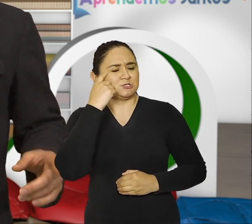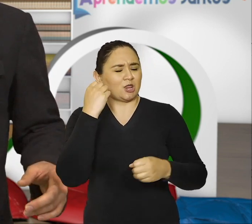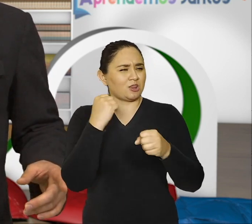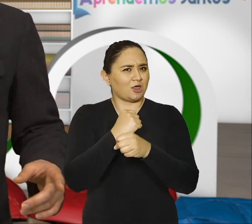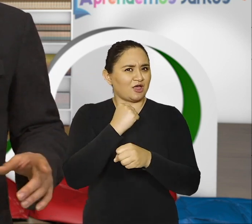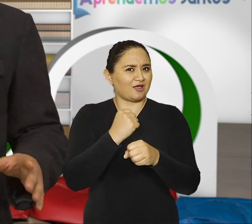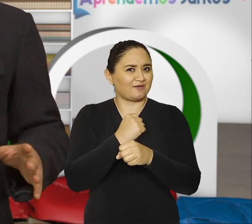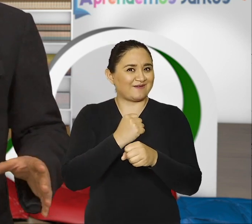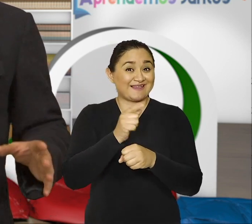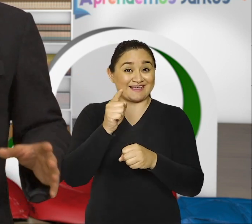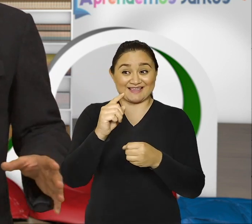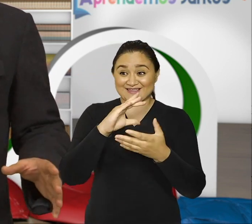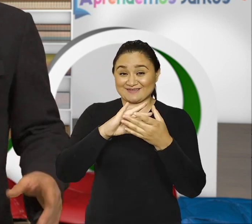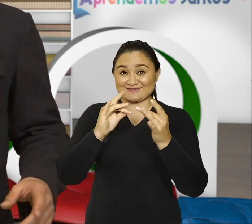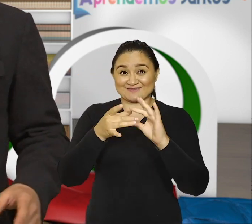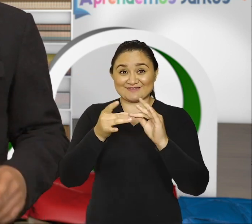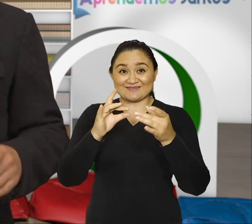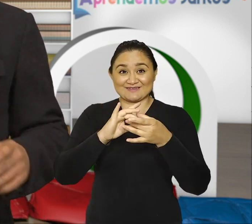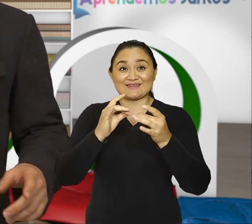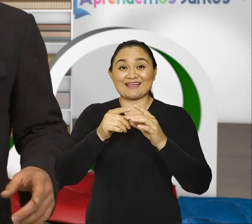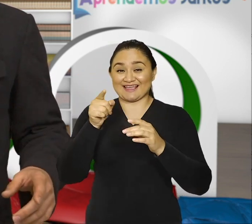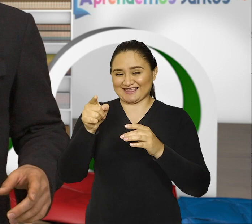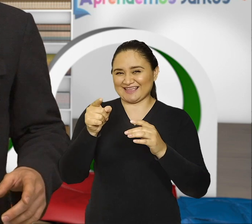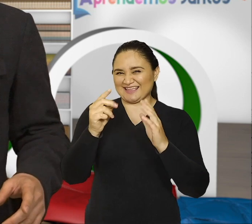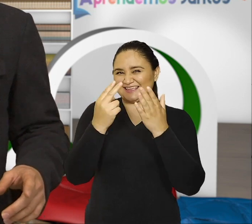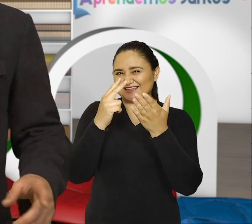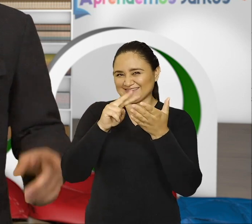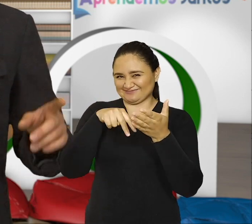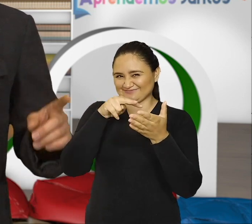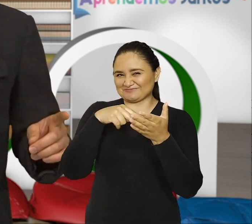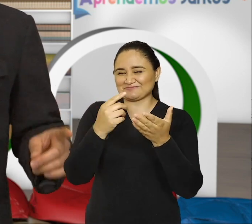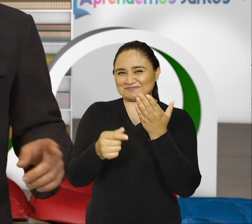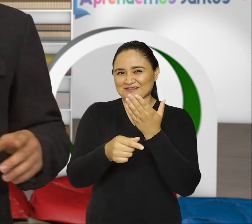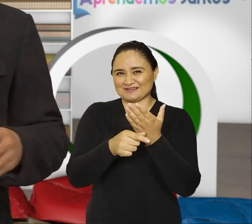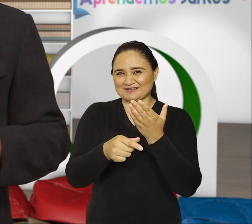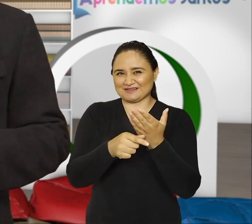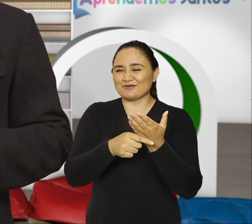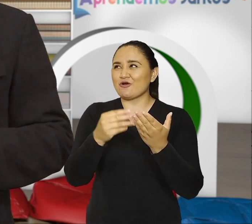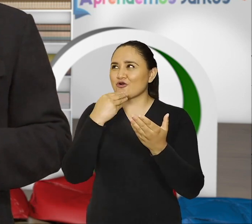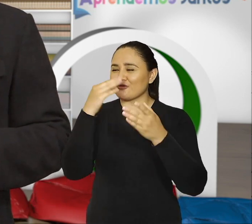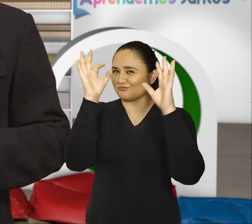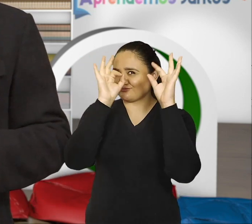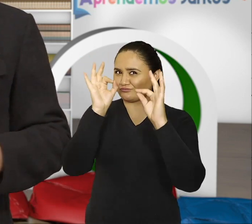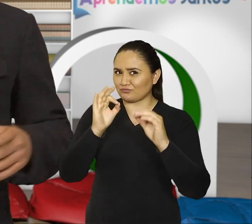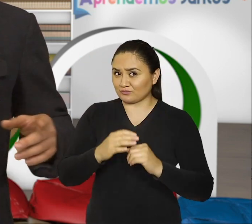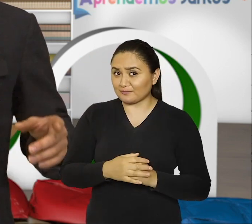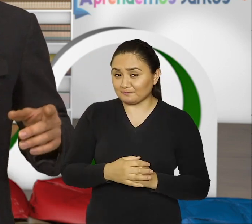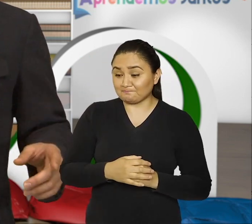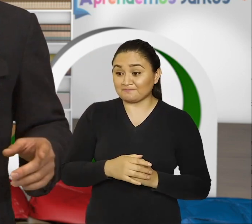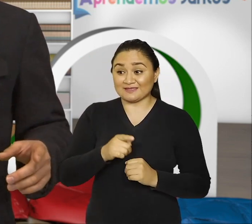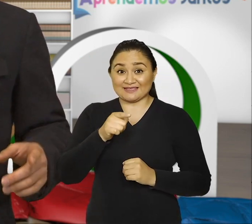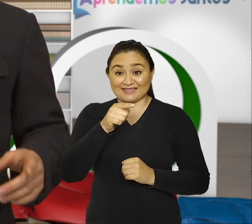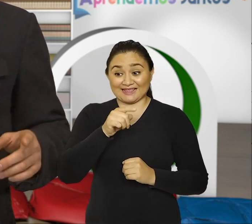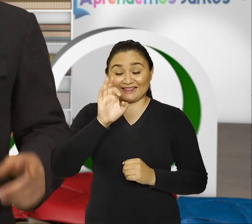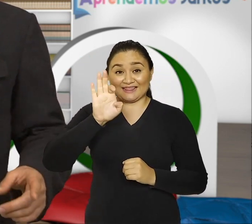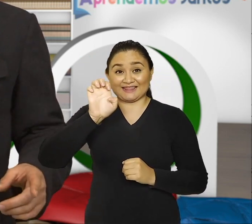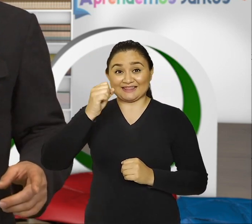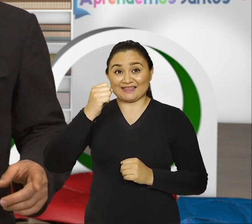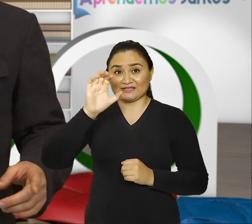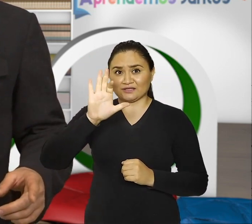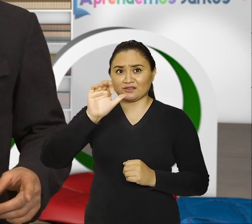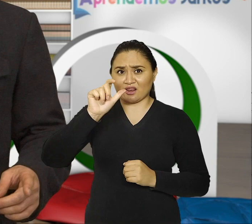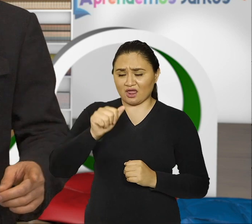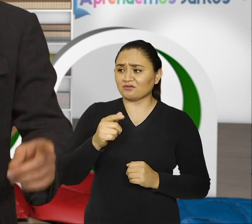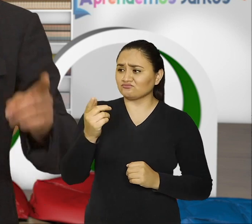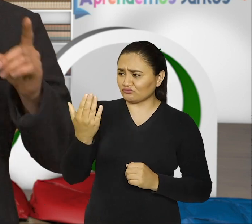de El genio al que le robaron la luz, de Margaret Kenney, habla de un episodio entre ellos dos. Durante el tiempo en que trabajó para